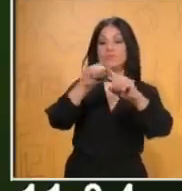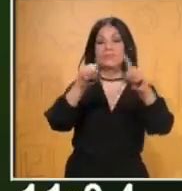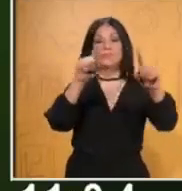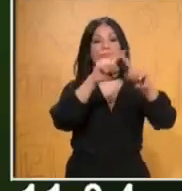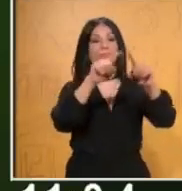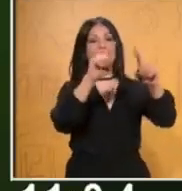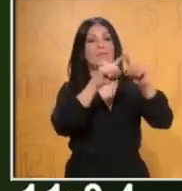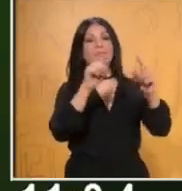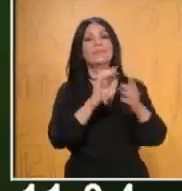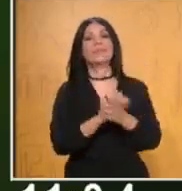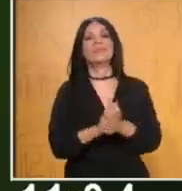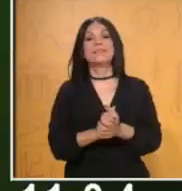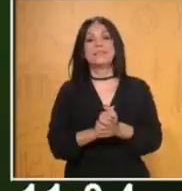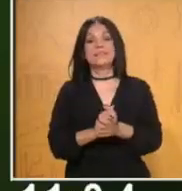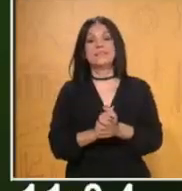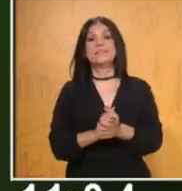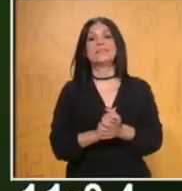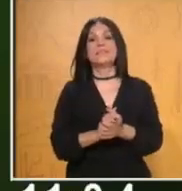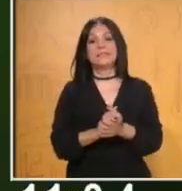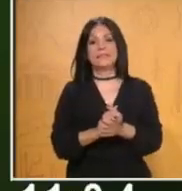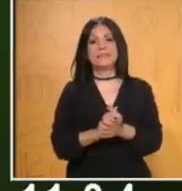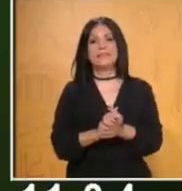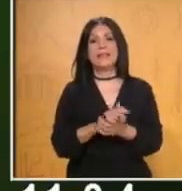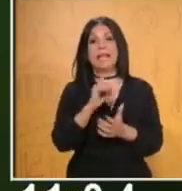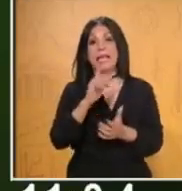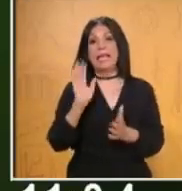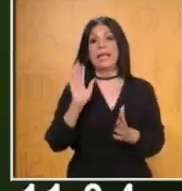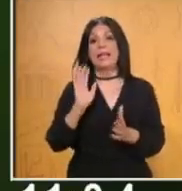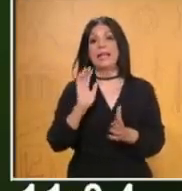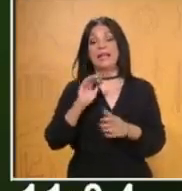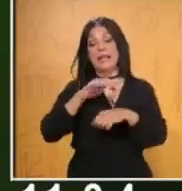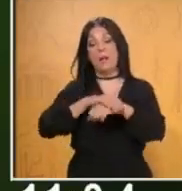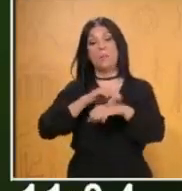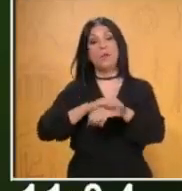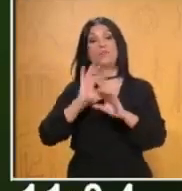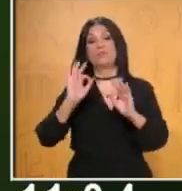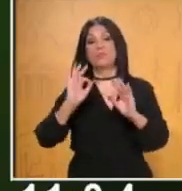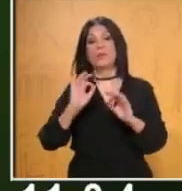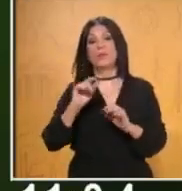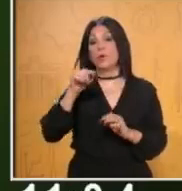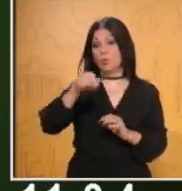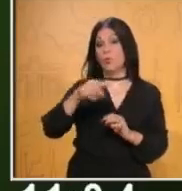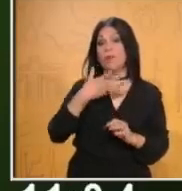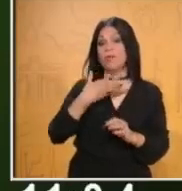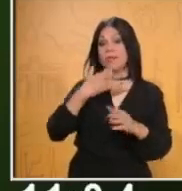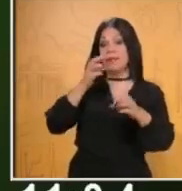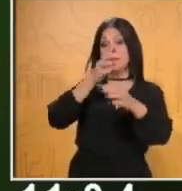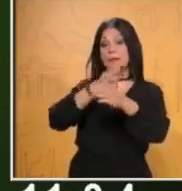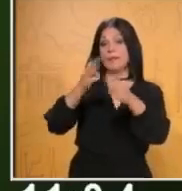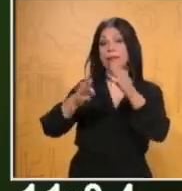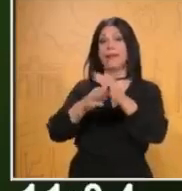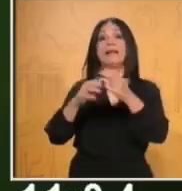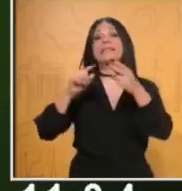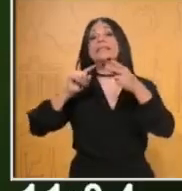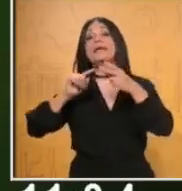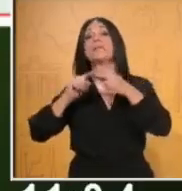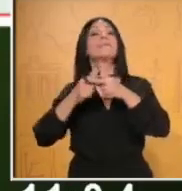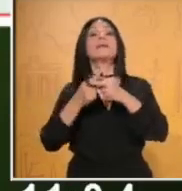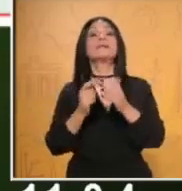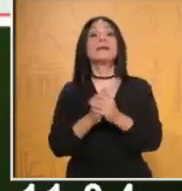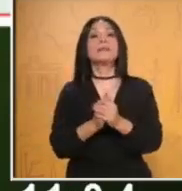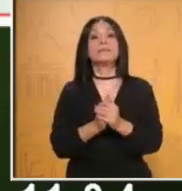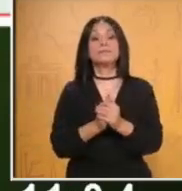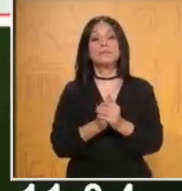Indira Garibay y Antonio Gatica. Espero que ya hayas ido por tus materiales y vamos a comenzar. Muy bien,